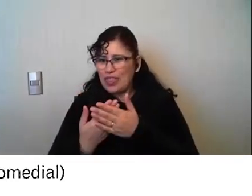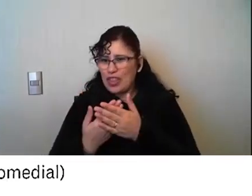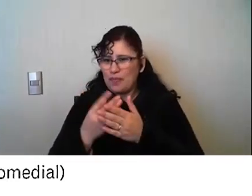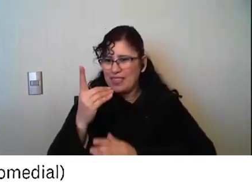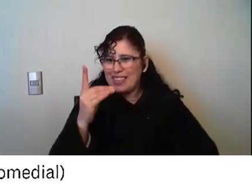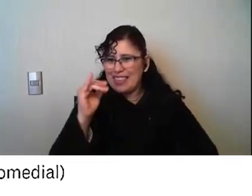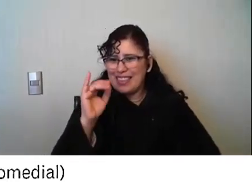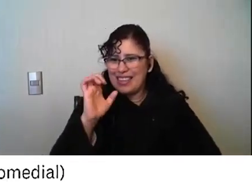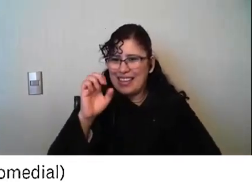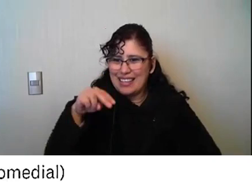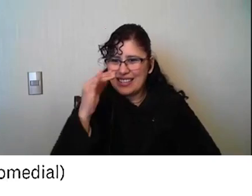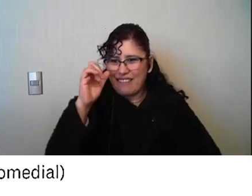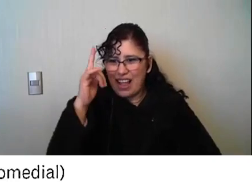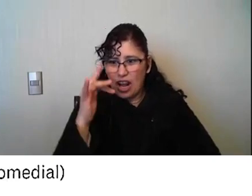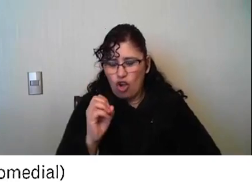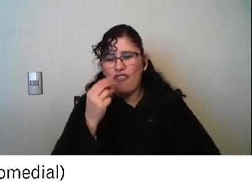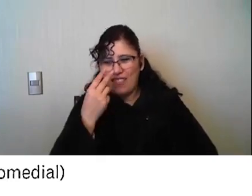de metatálamo.